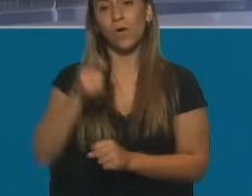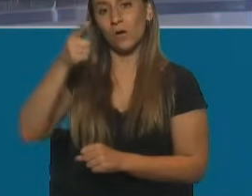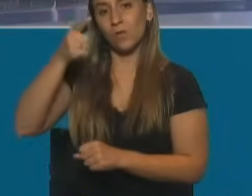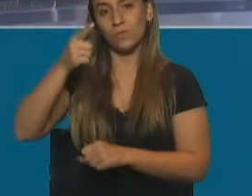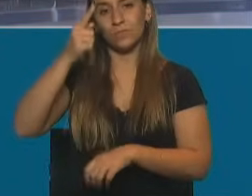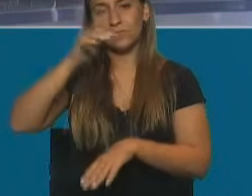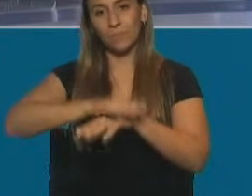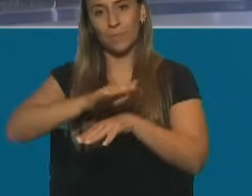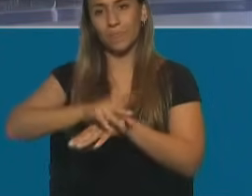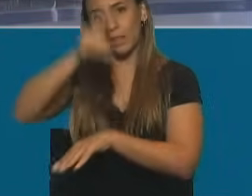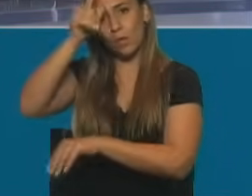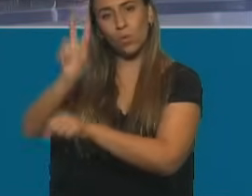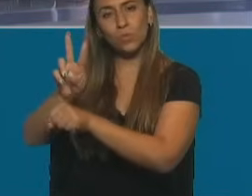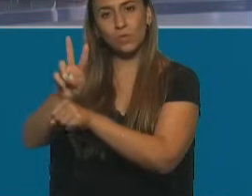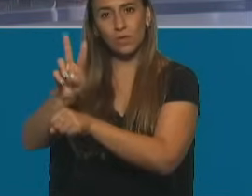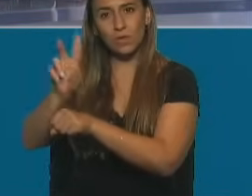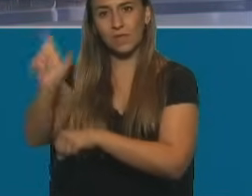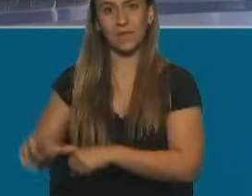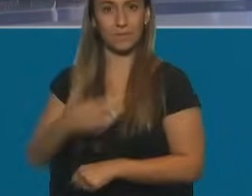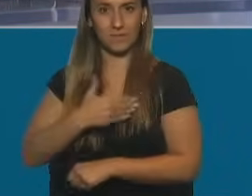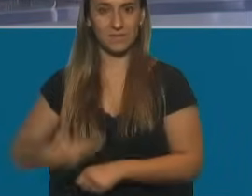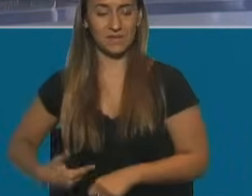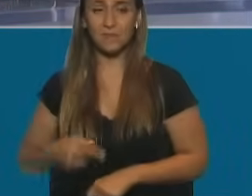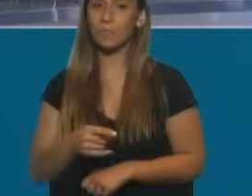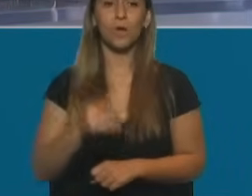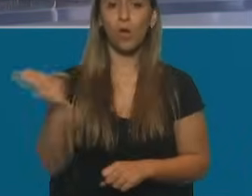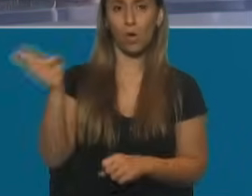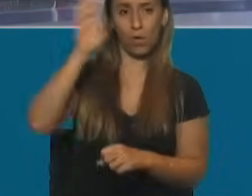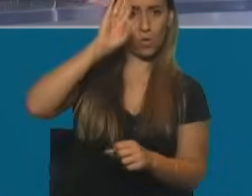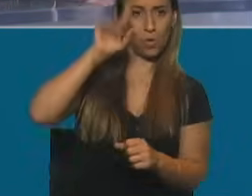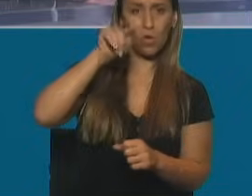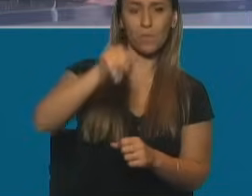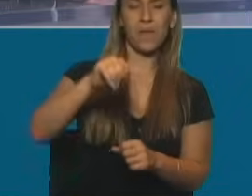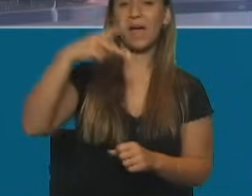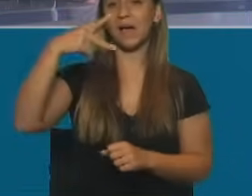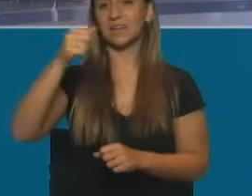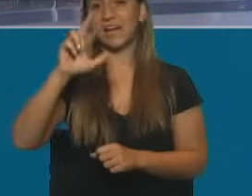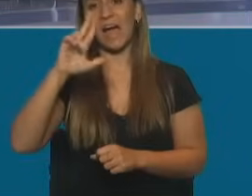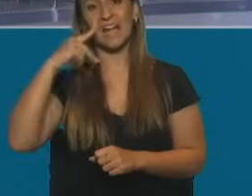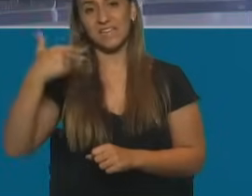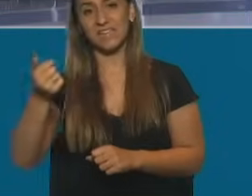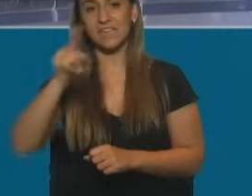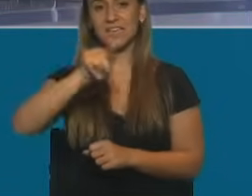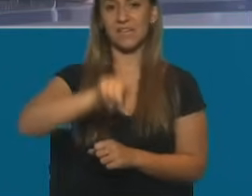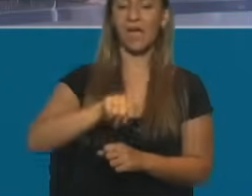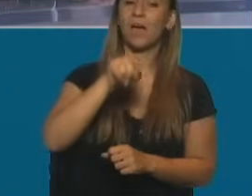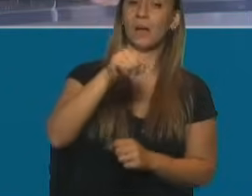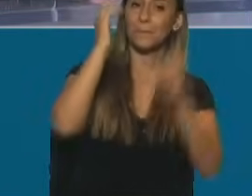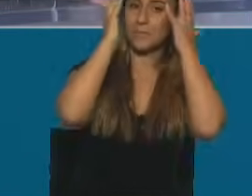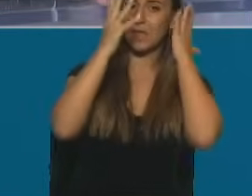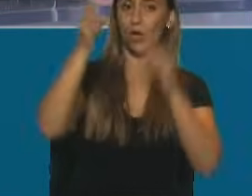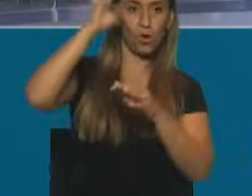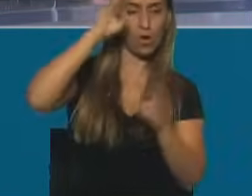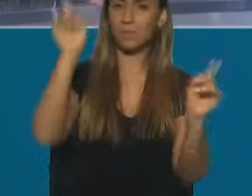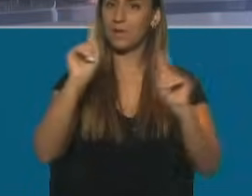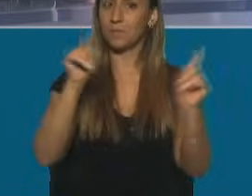impactó ni al presidente Javier Milei ni a la secretaria general de la presidencia, Karina Milei, sí a uno de los custodios. En